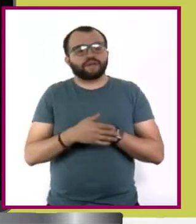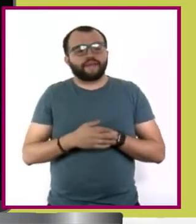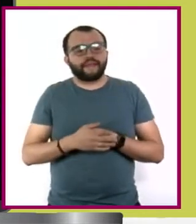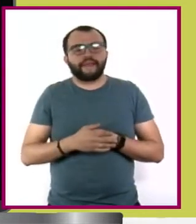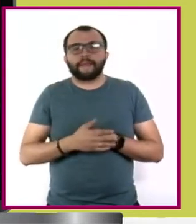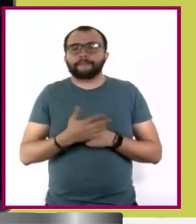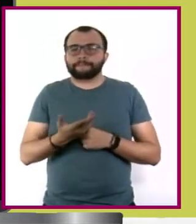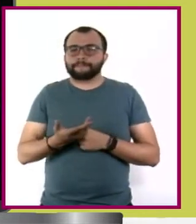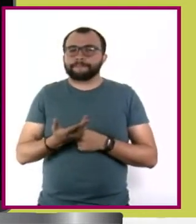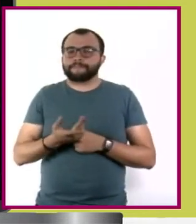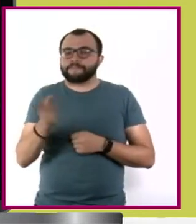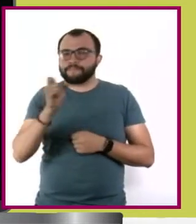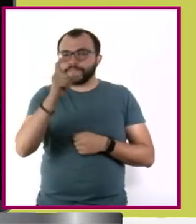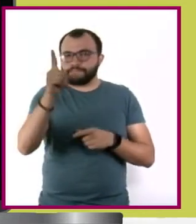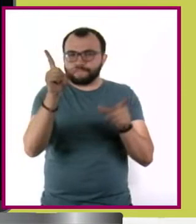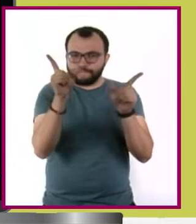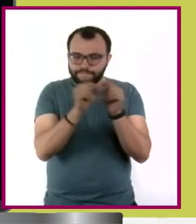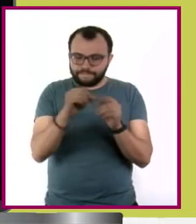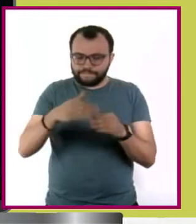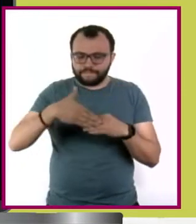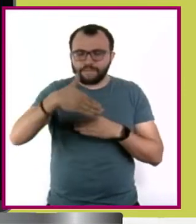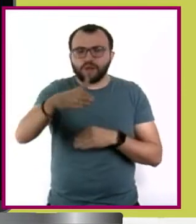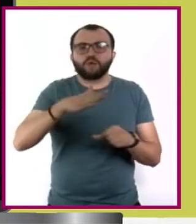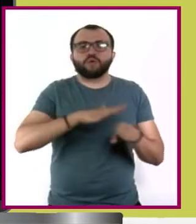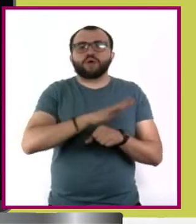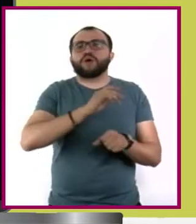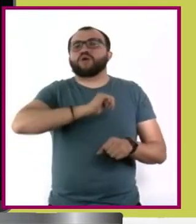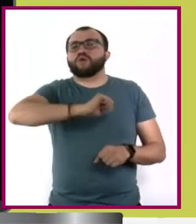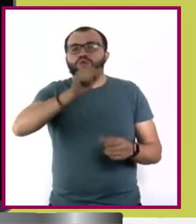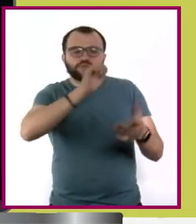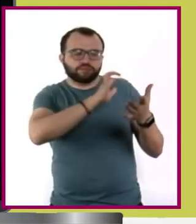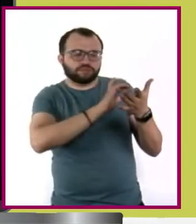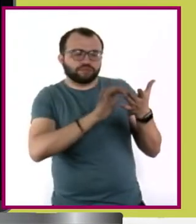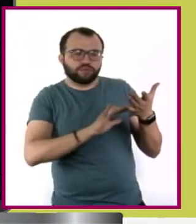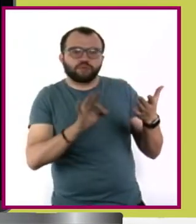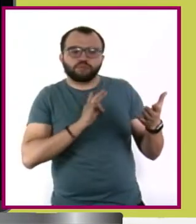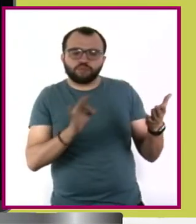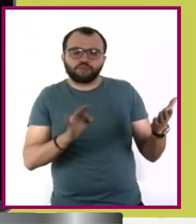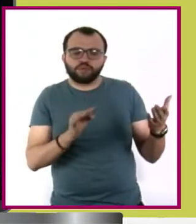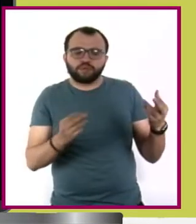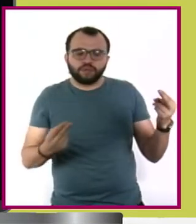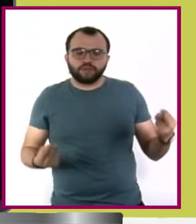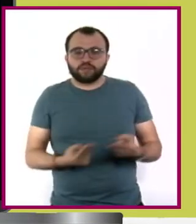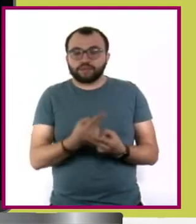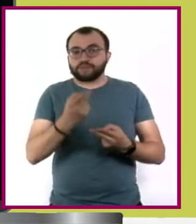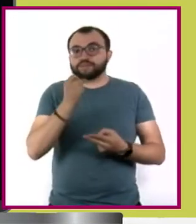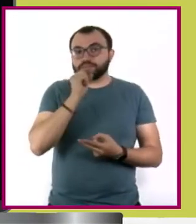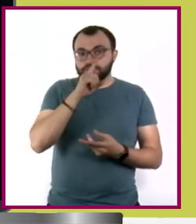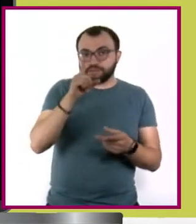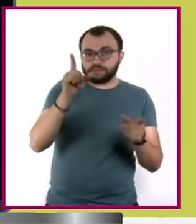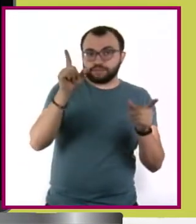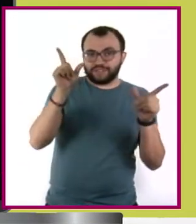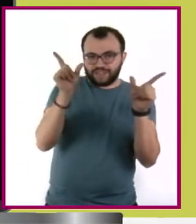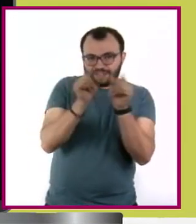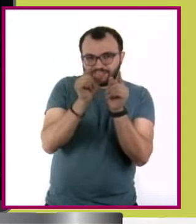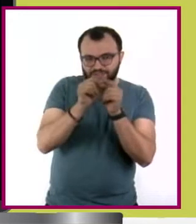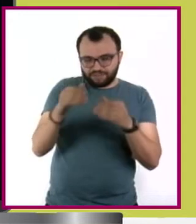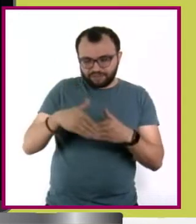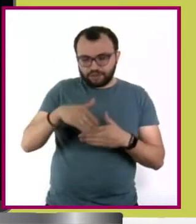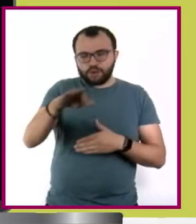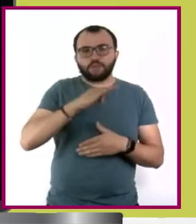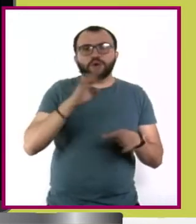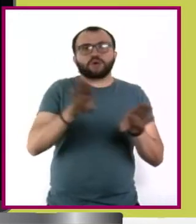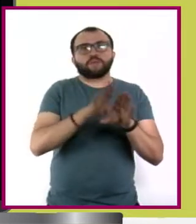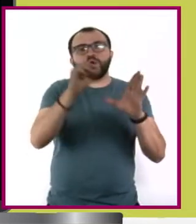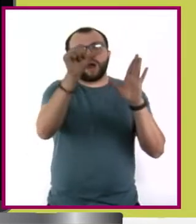Oye, a partir del resumen, ¿qué otro tipo de textos pueden surgir? Pues tú a partir de un resumen puedes tener un artículo de